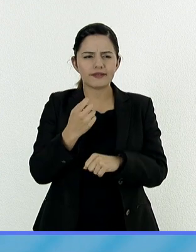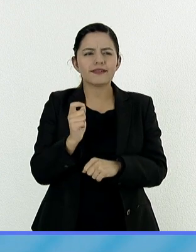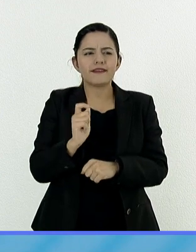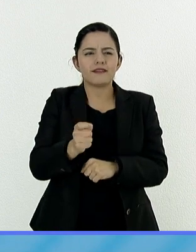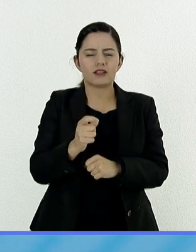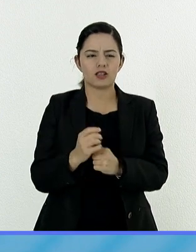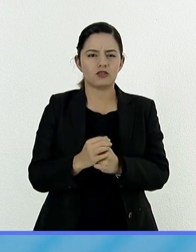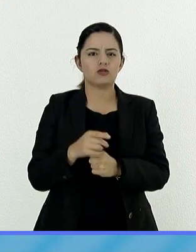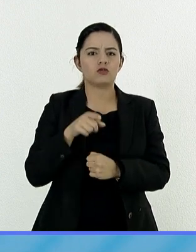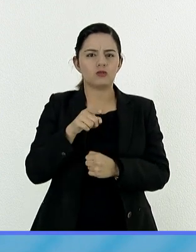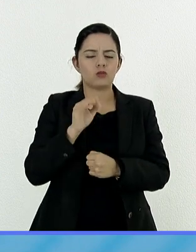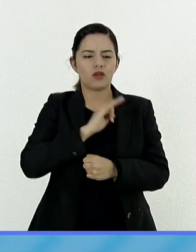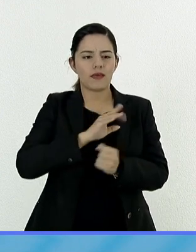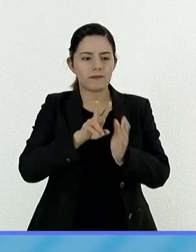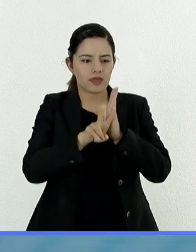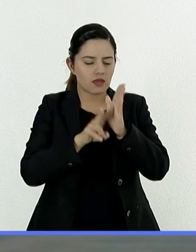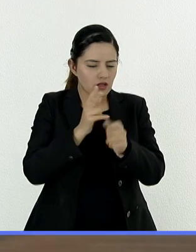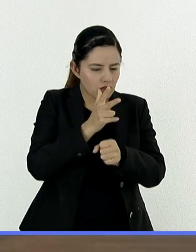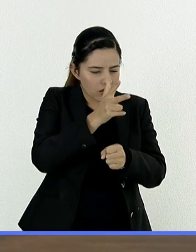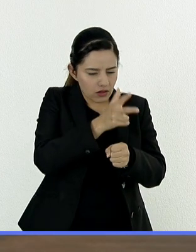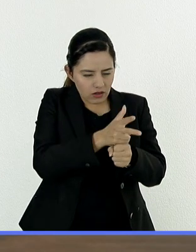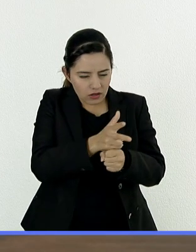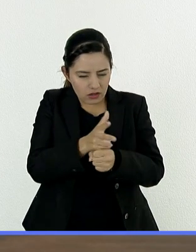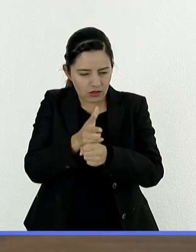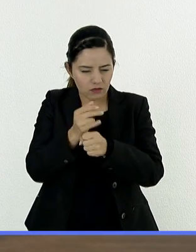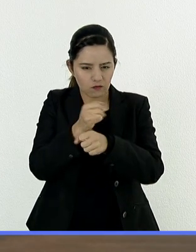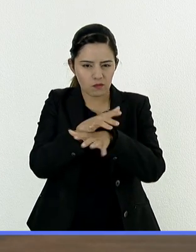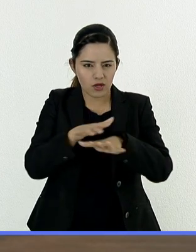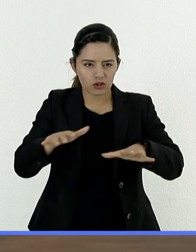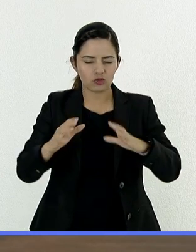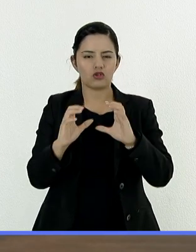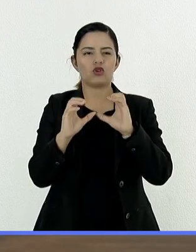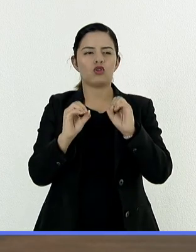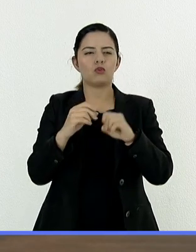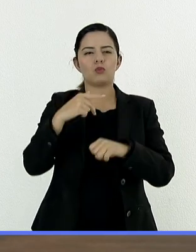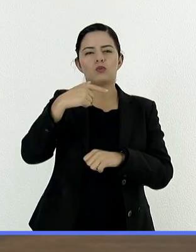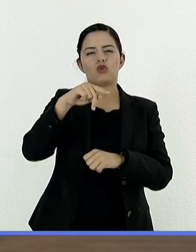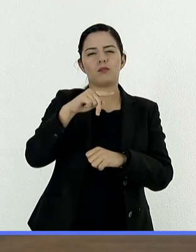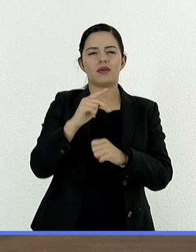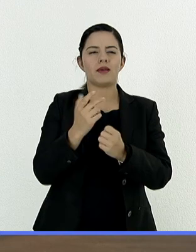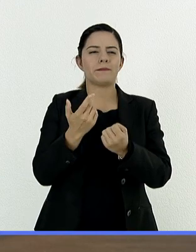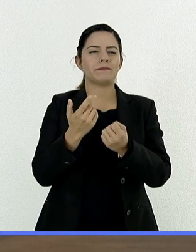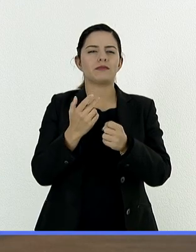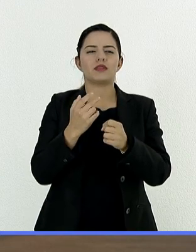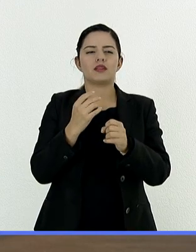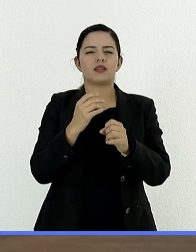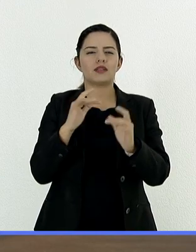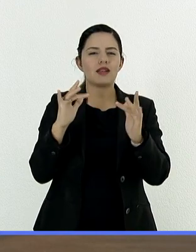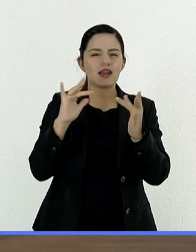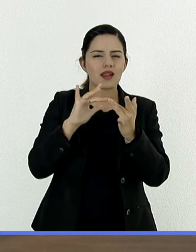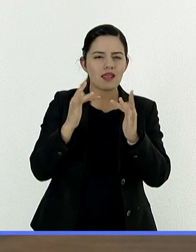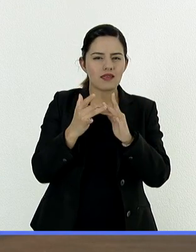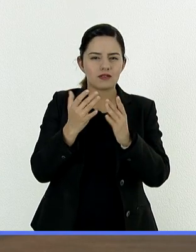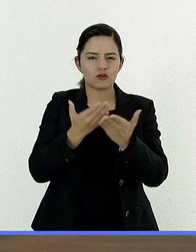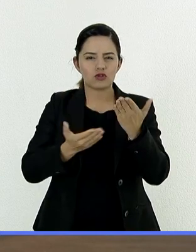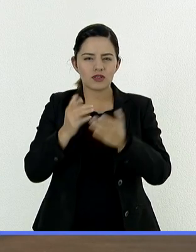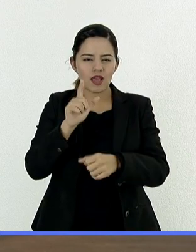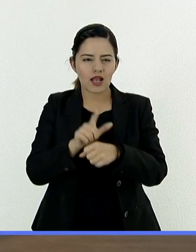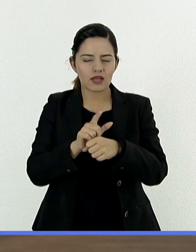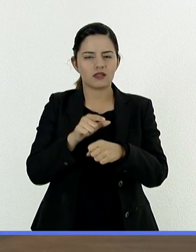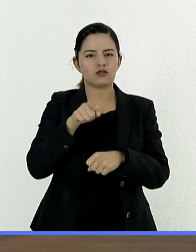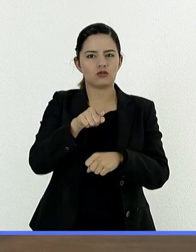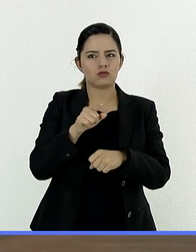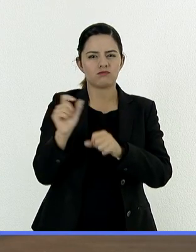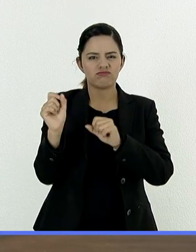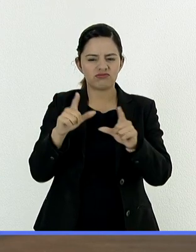del documental como de toda la información que vas subiendo a la red al sitio que aparecerá en algún momento en nuestra pantalla en particular